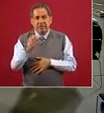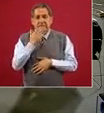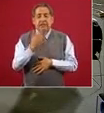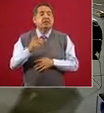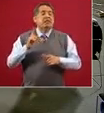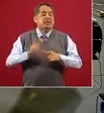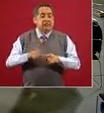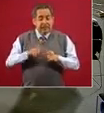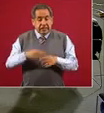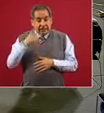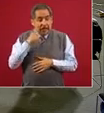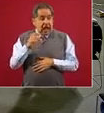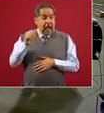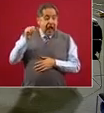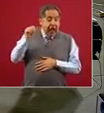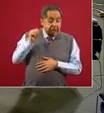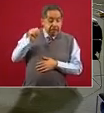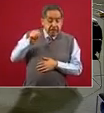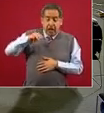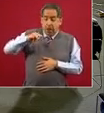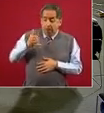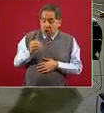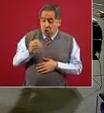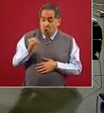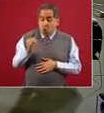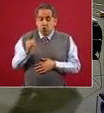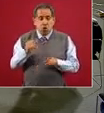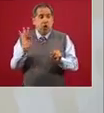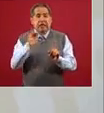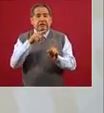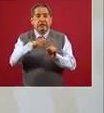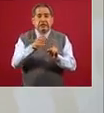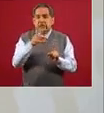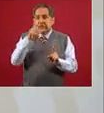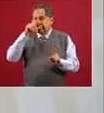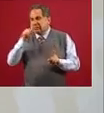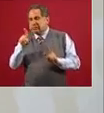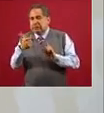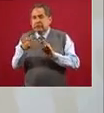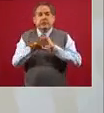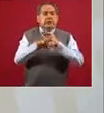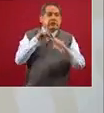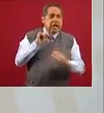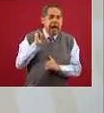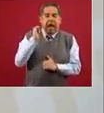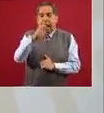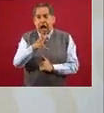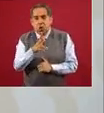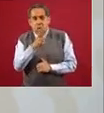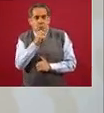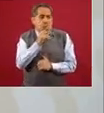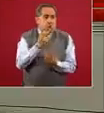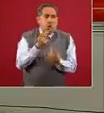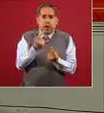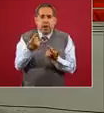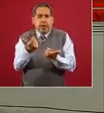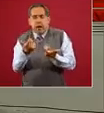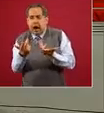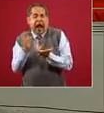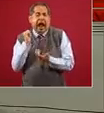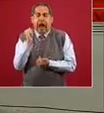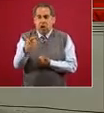en el operativo de abril, mayo y junio no pudieron cobrar por alguna circunstancia y porque algunas personas